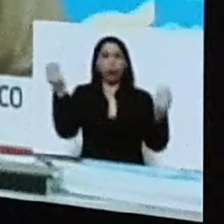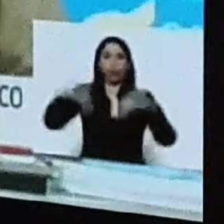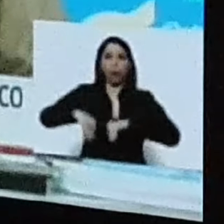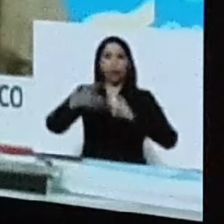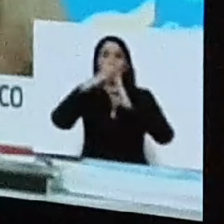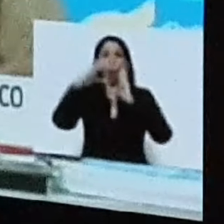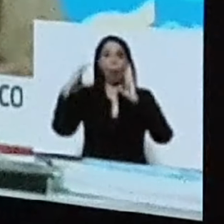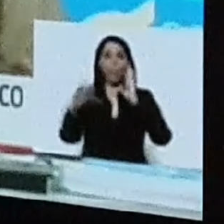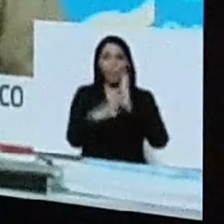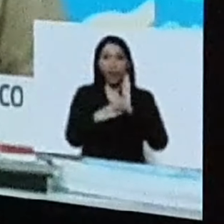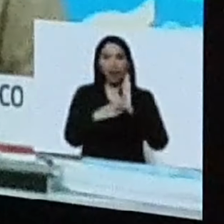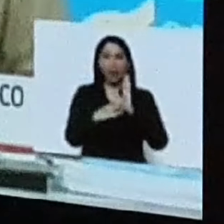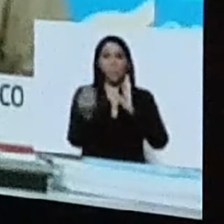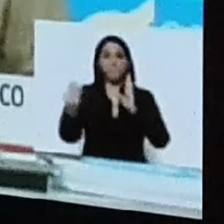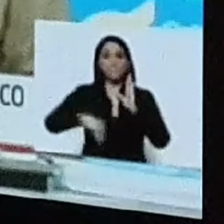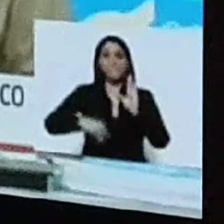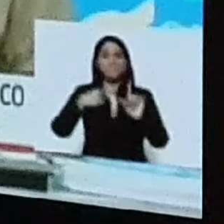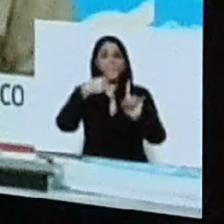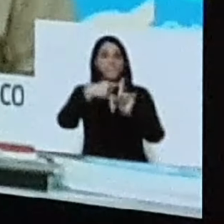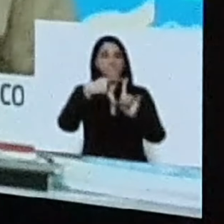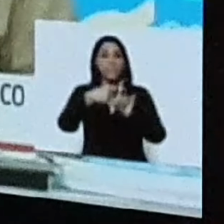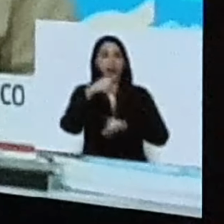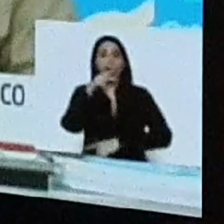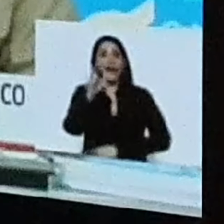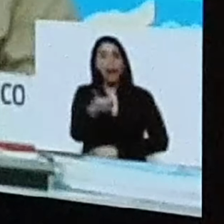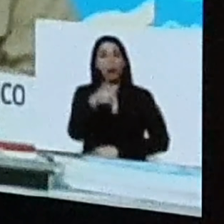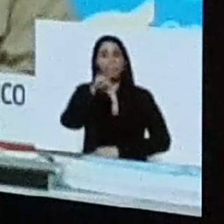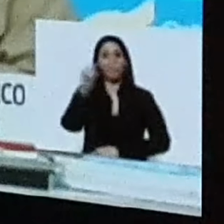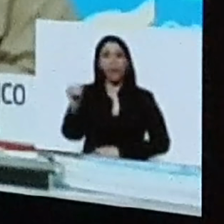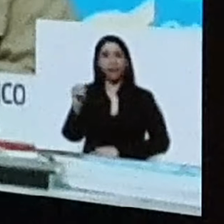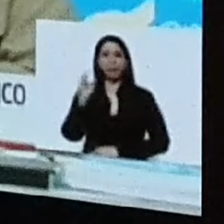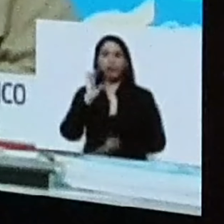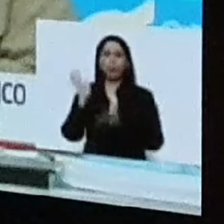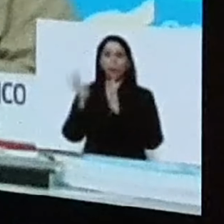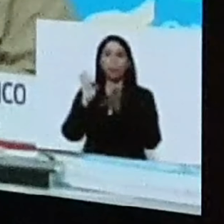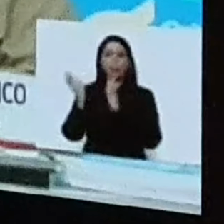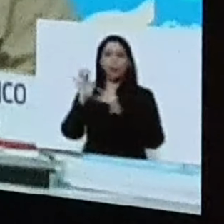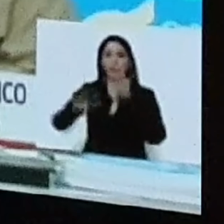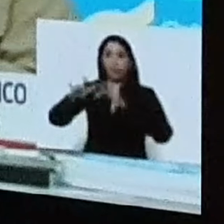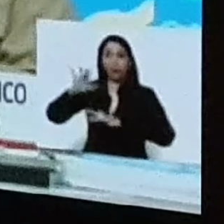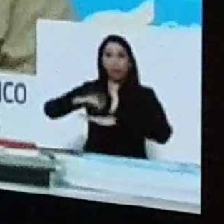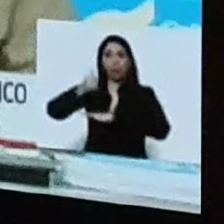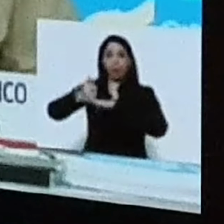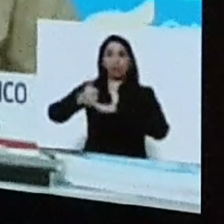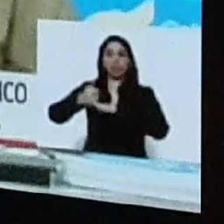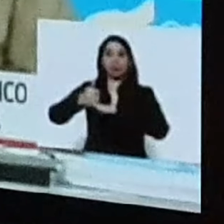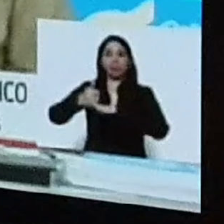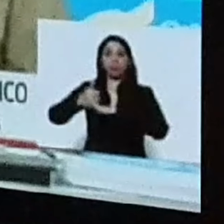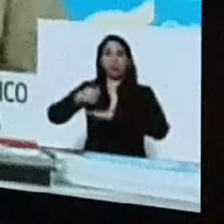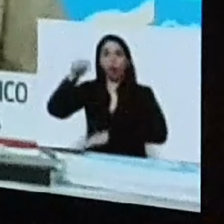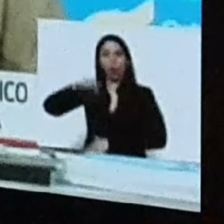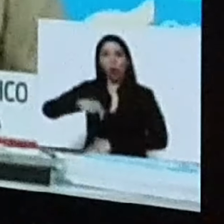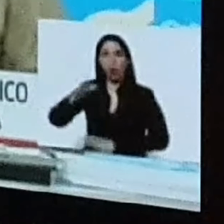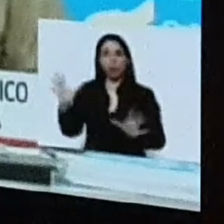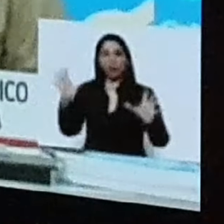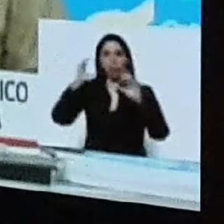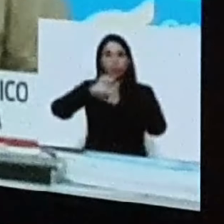Plus más G20. Tengo una conversación con el secretario general Barquindo hoy en la